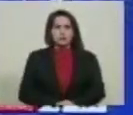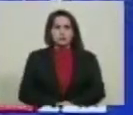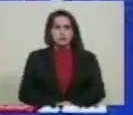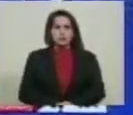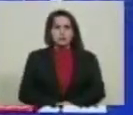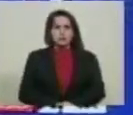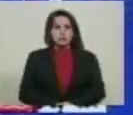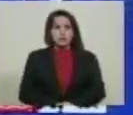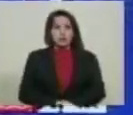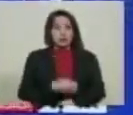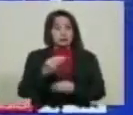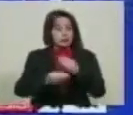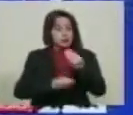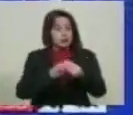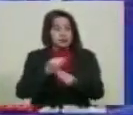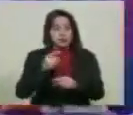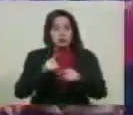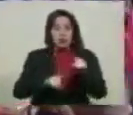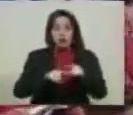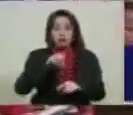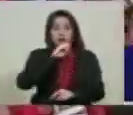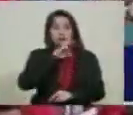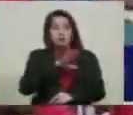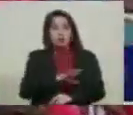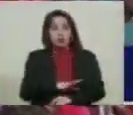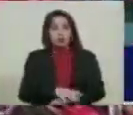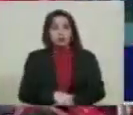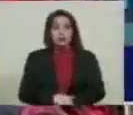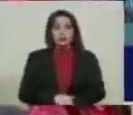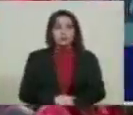Se van dando las condiciones históricas